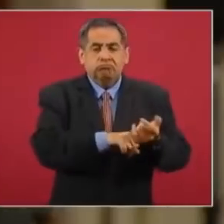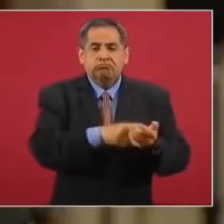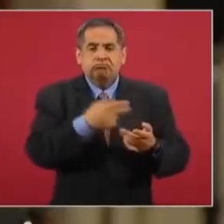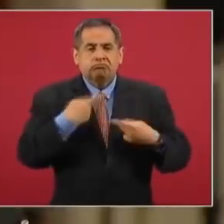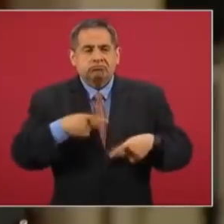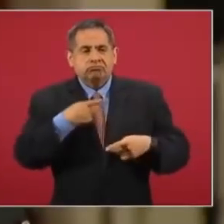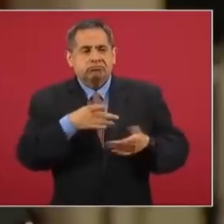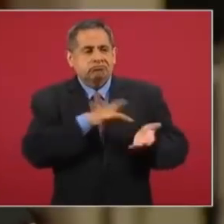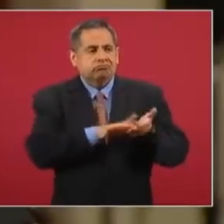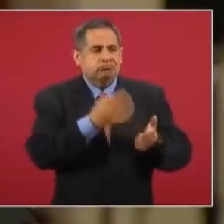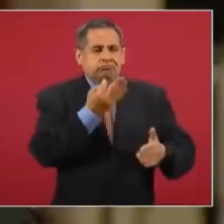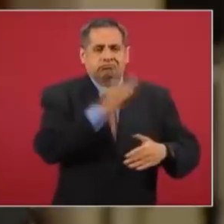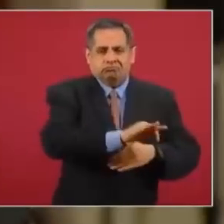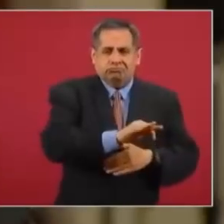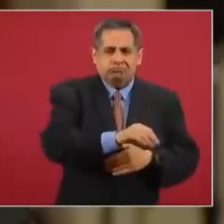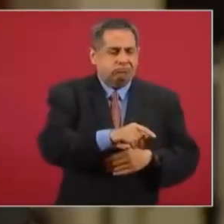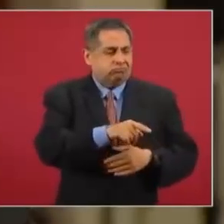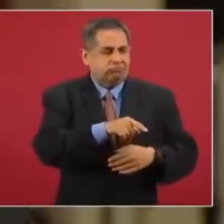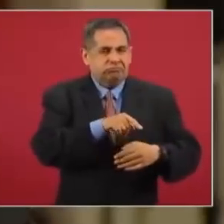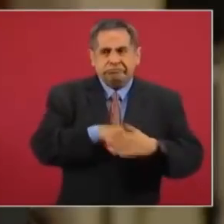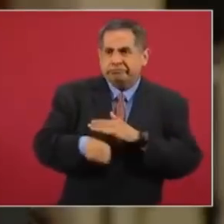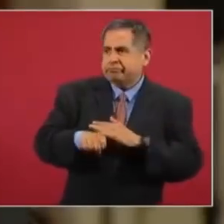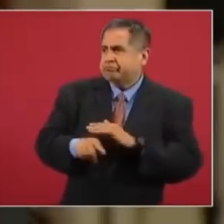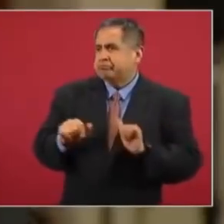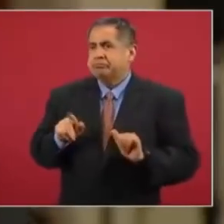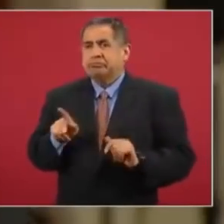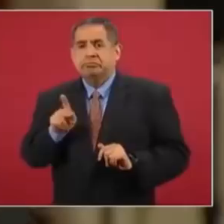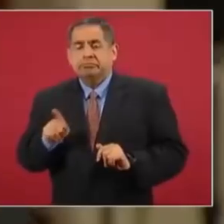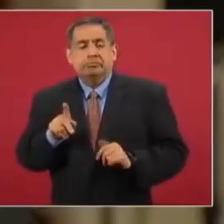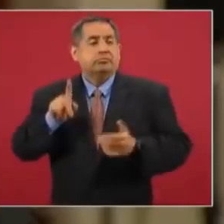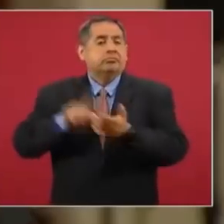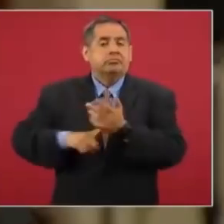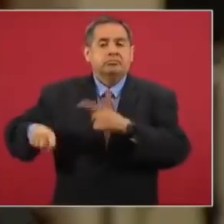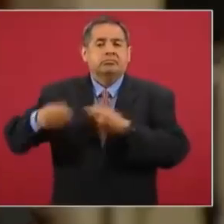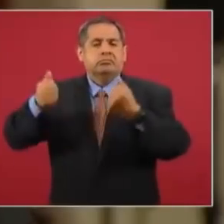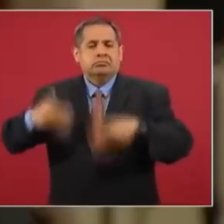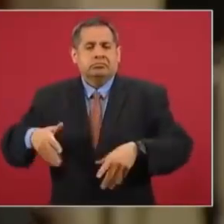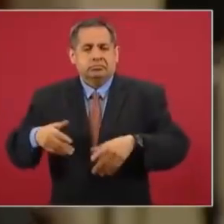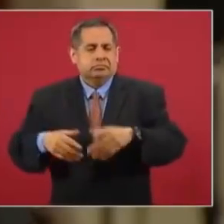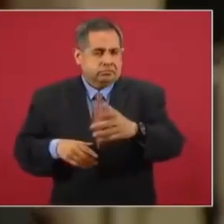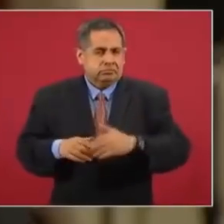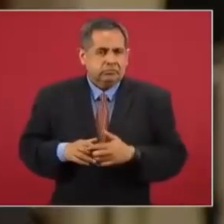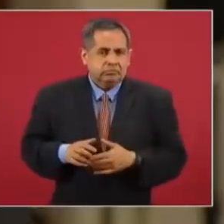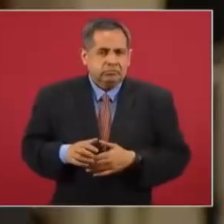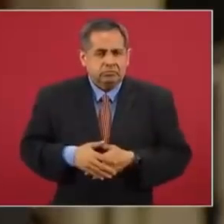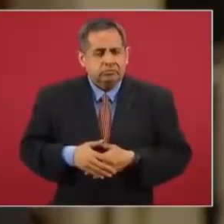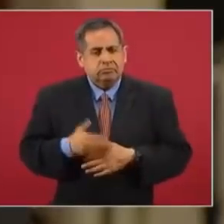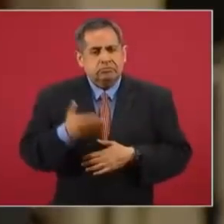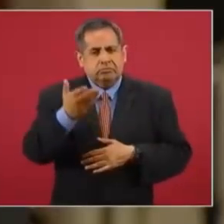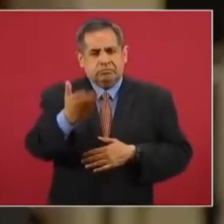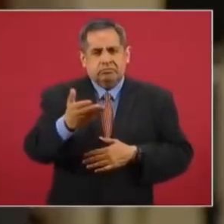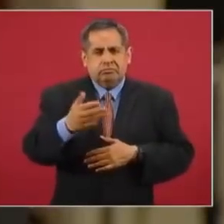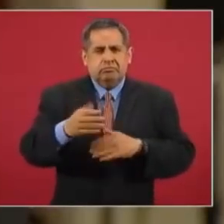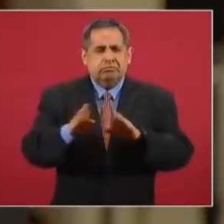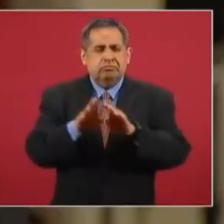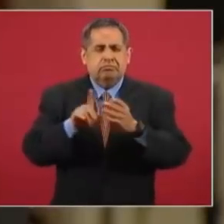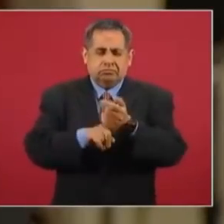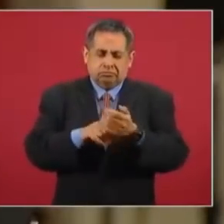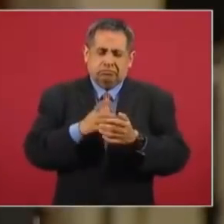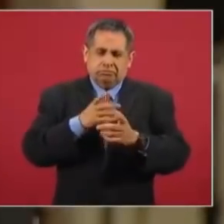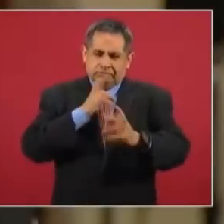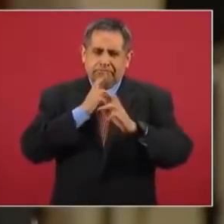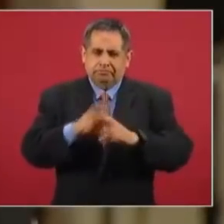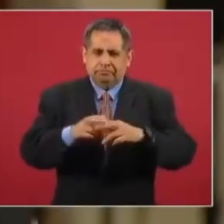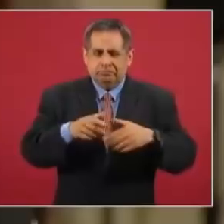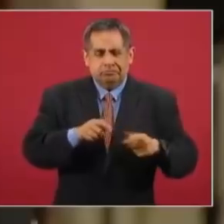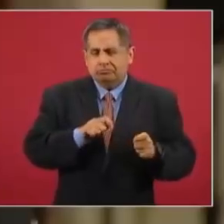el crucificado será una vez más el pueblo. Presidente, usted no le gusta responder como presidente, y yo le pido que se retire la investidura y me